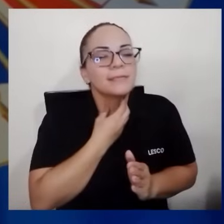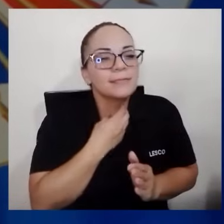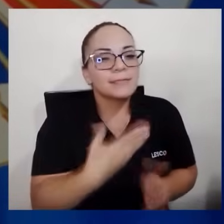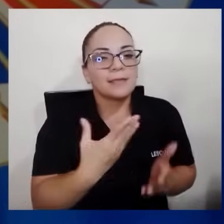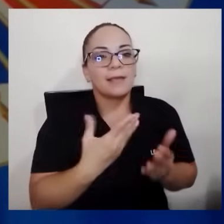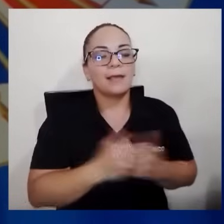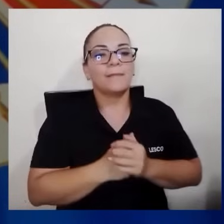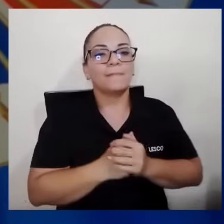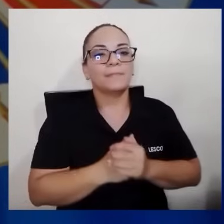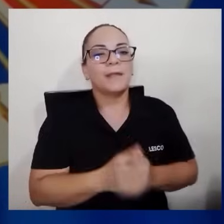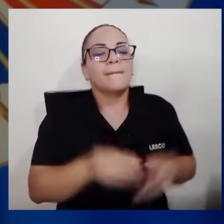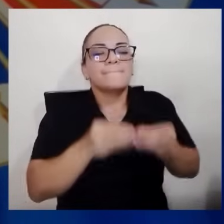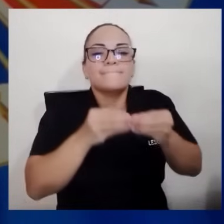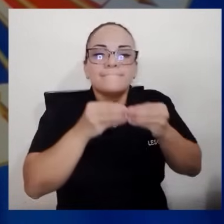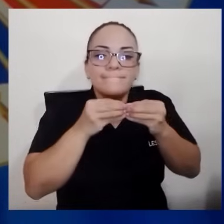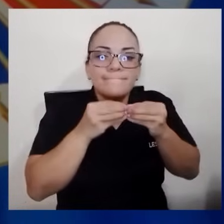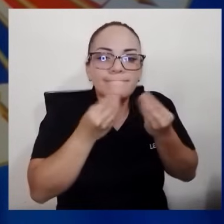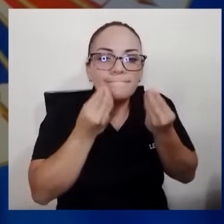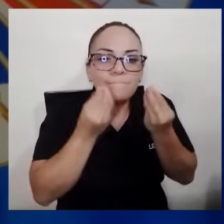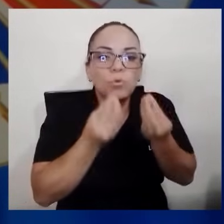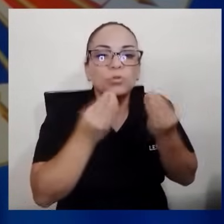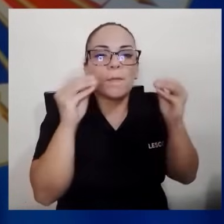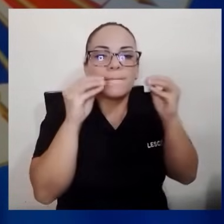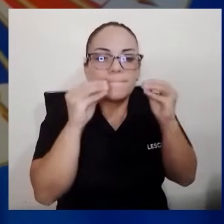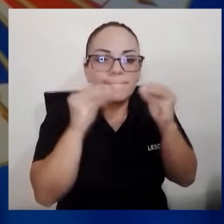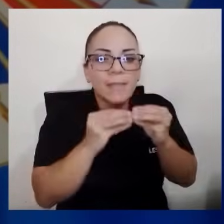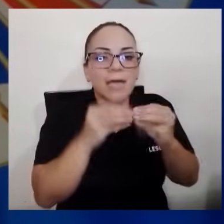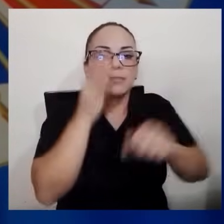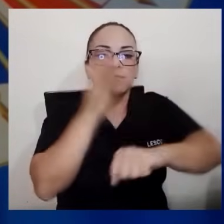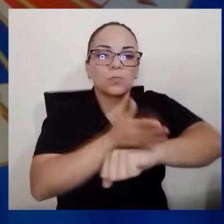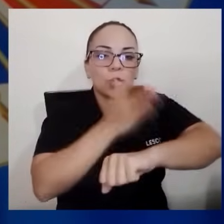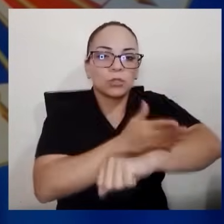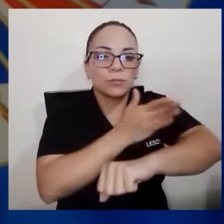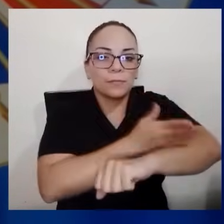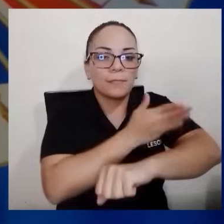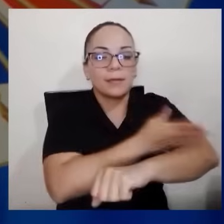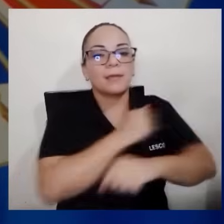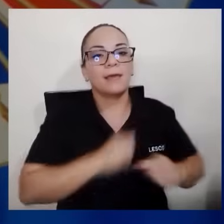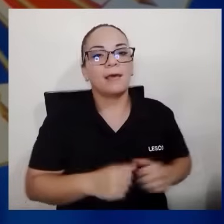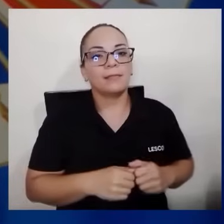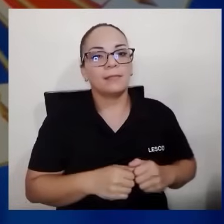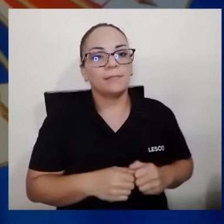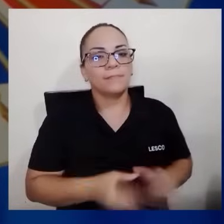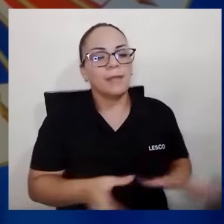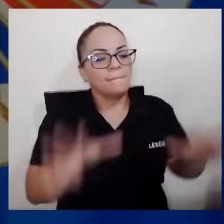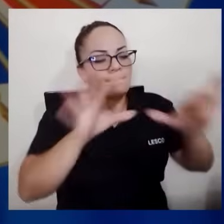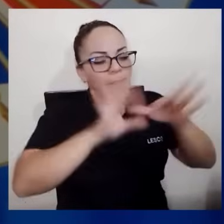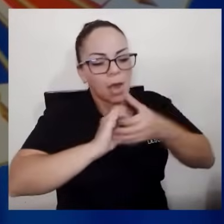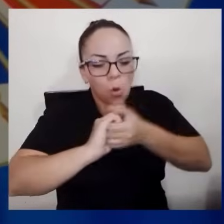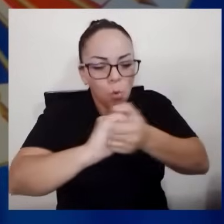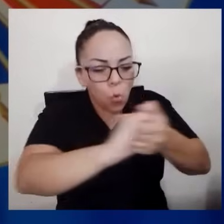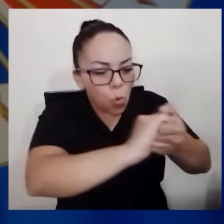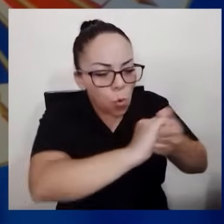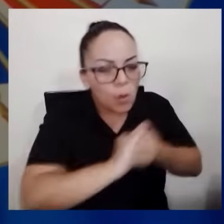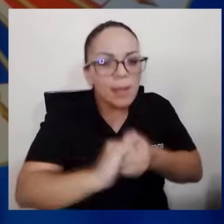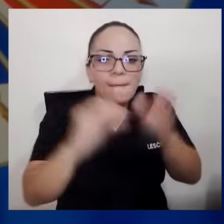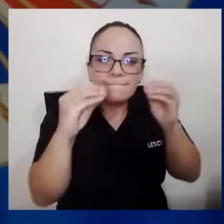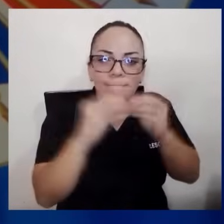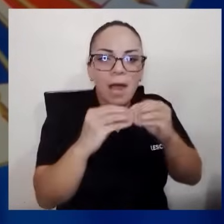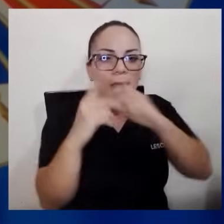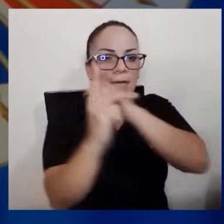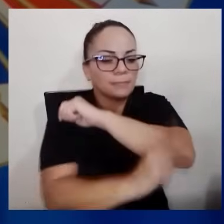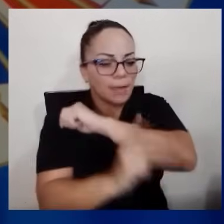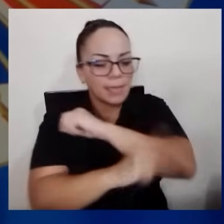mayor prosperidad mayor unidad mayor seguridad y paz